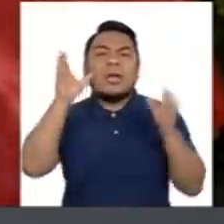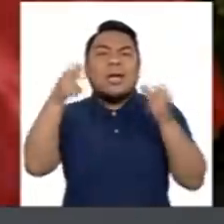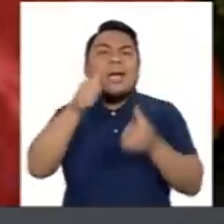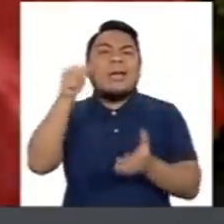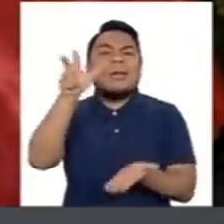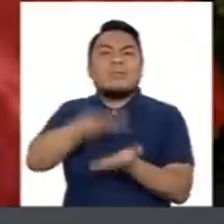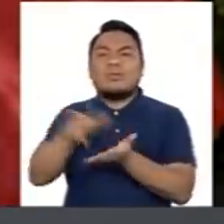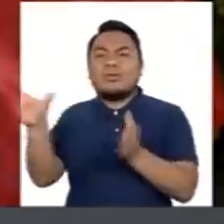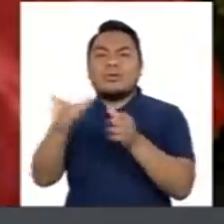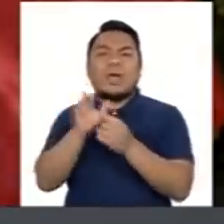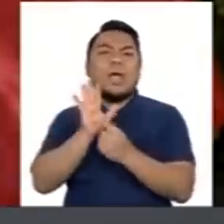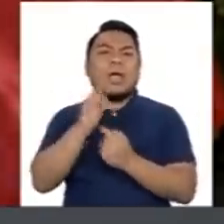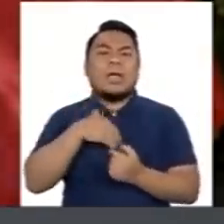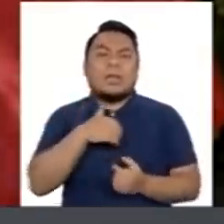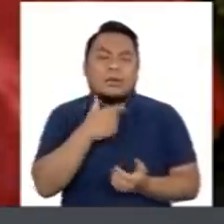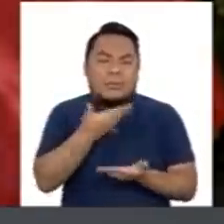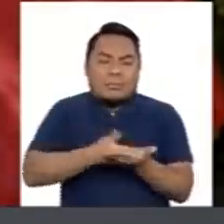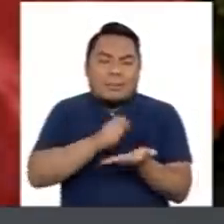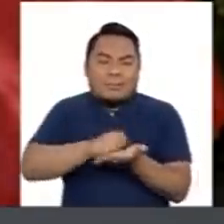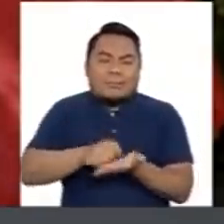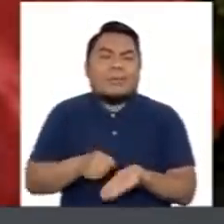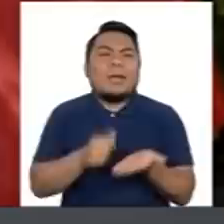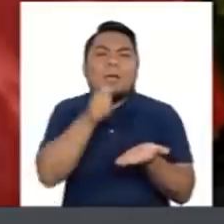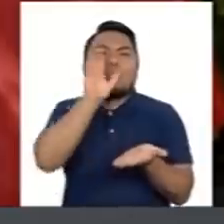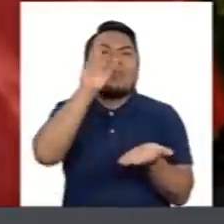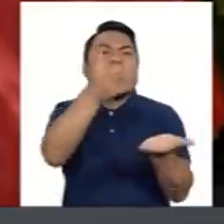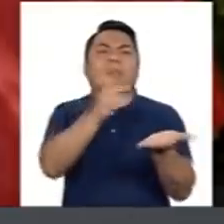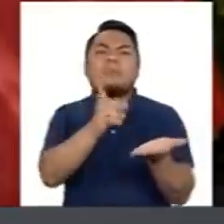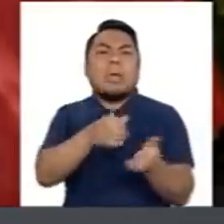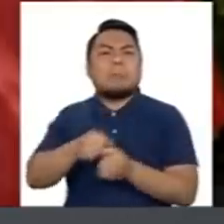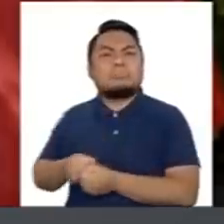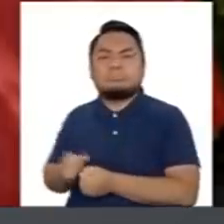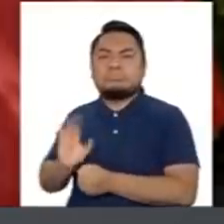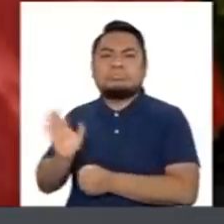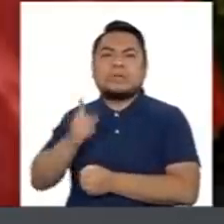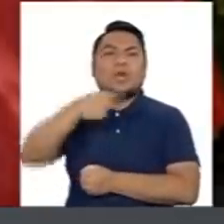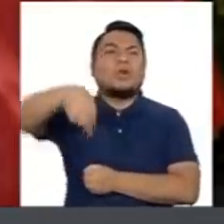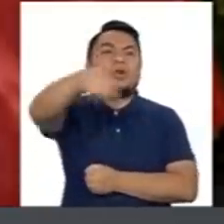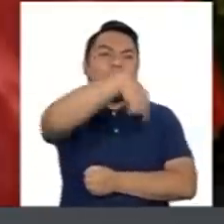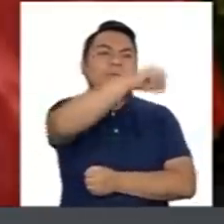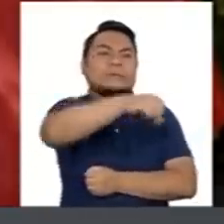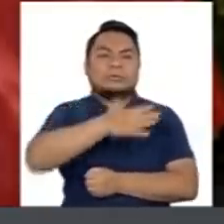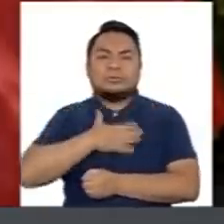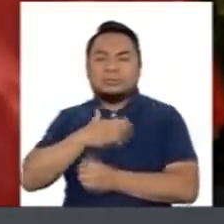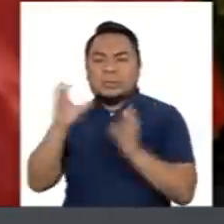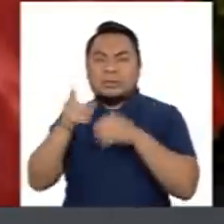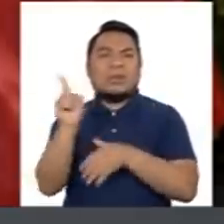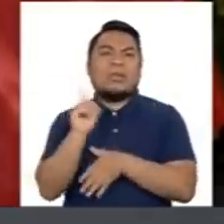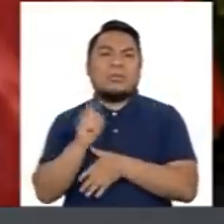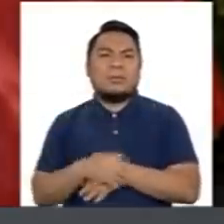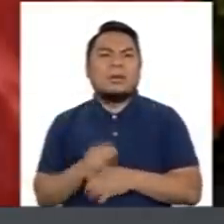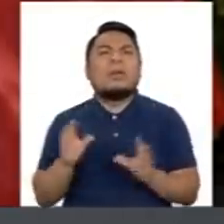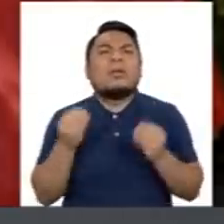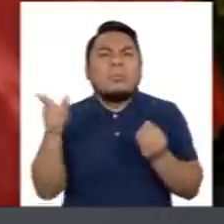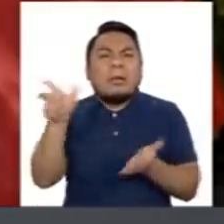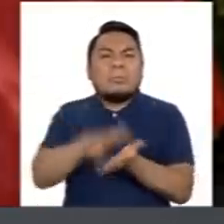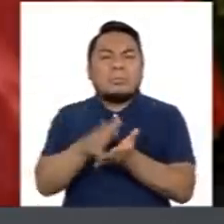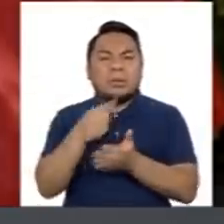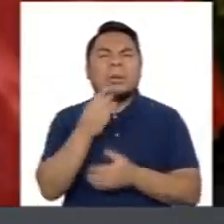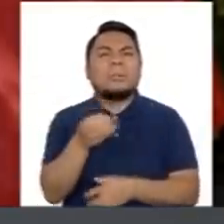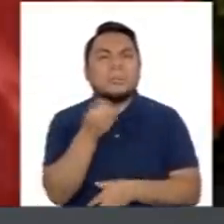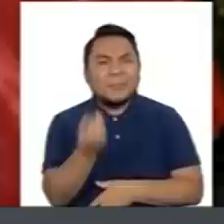de los problemas que tenemos por esta enfermedad, porque hemos tenido